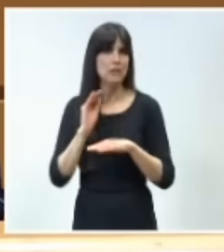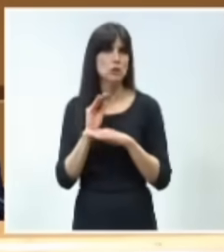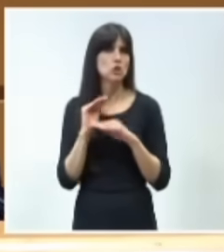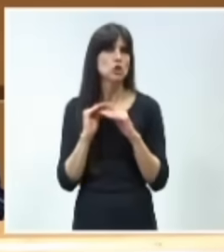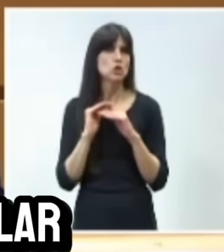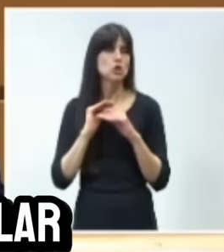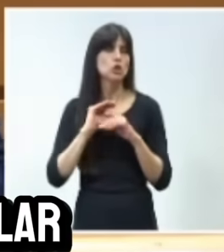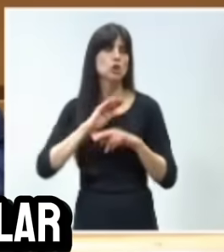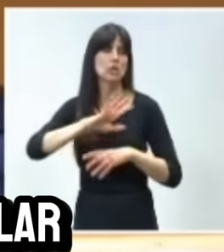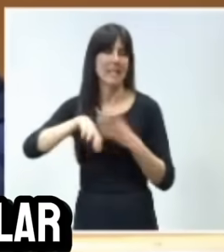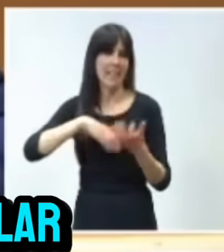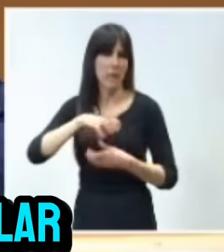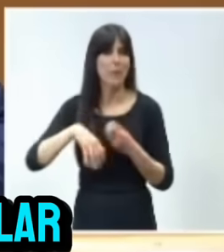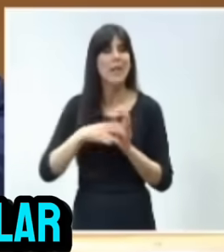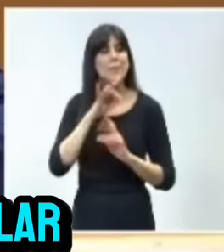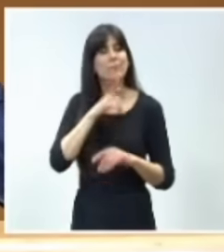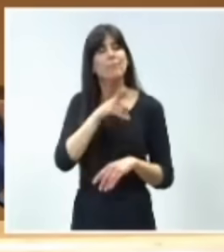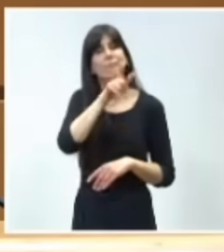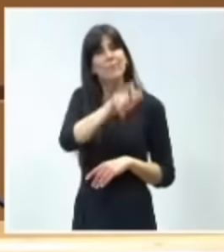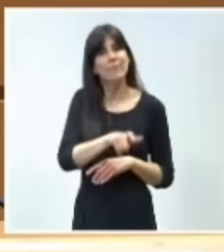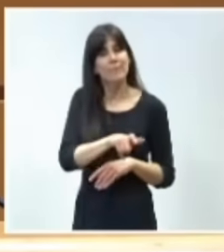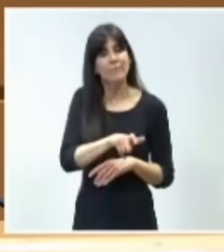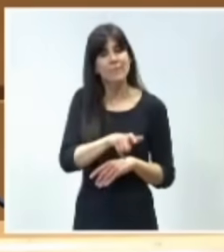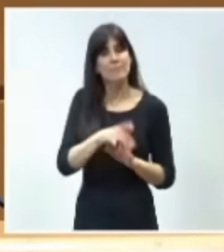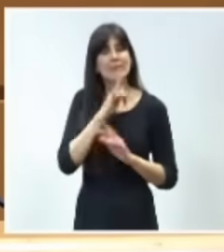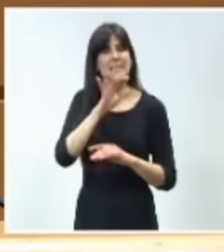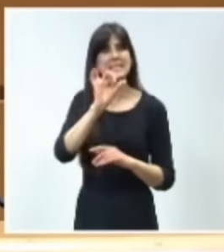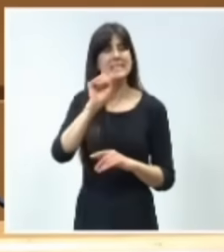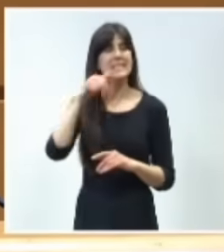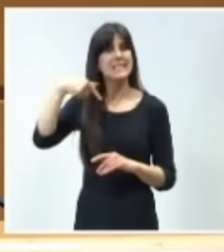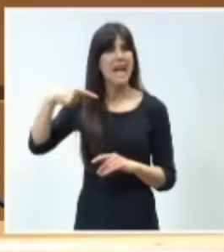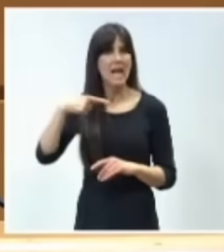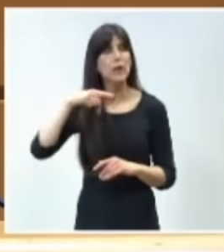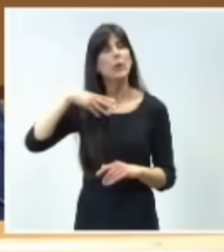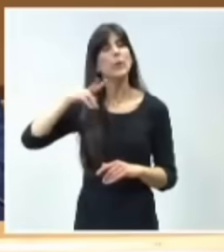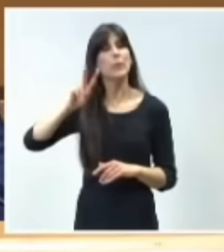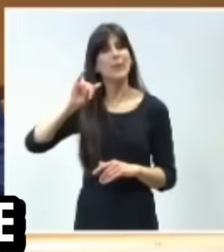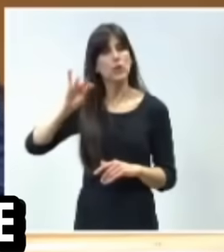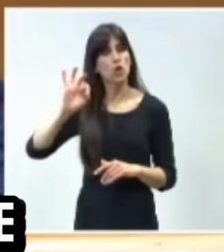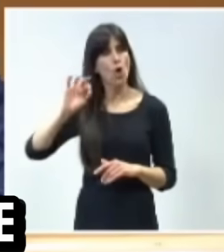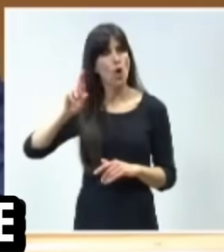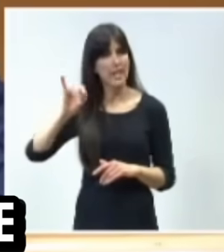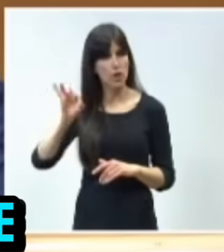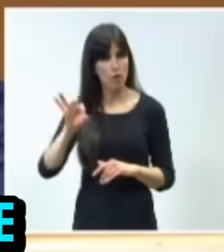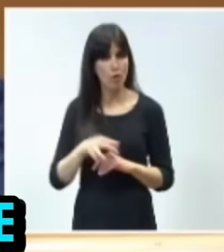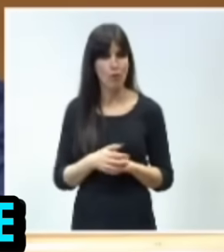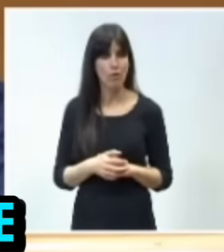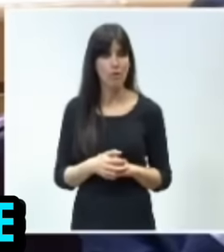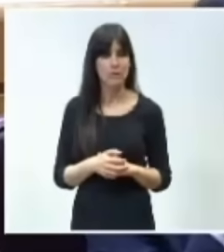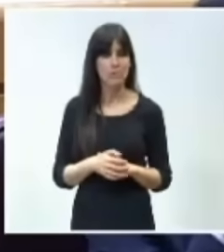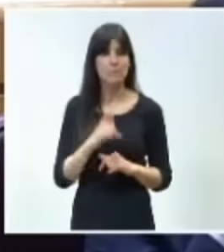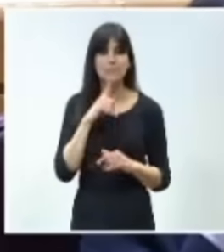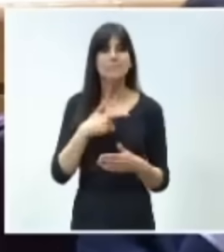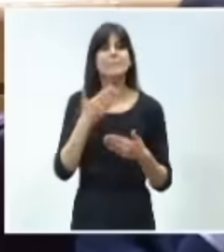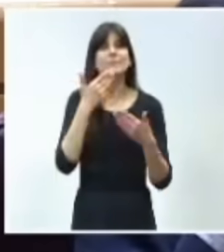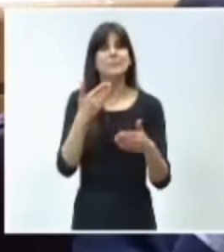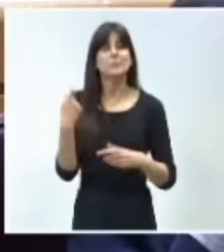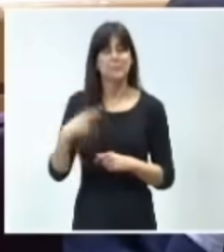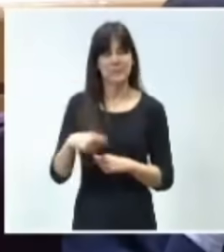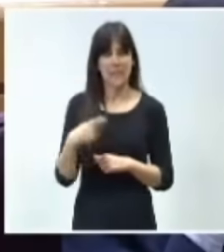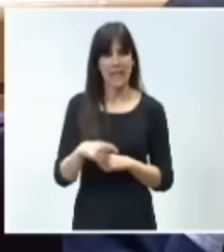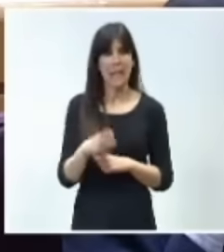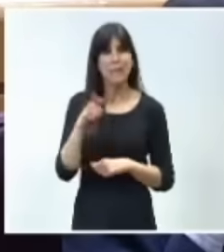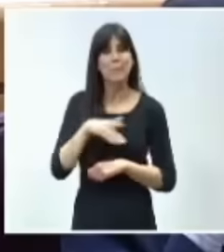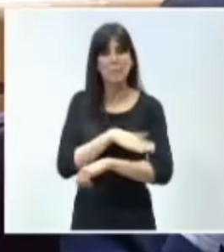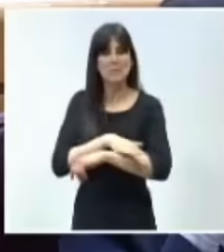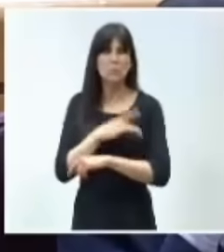al senador del Grupo Parlamentario Popular, Sanz Vitorio. Señoría, tiene la palabra. Gracias, señor presidente. Señor ministro,